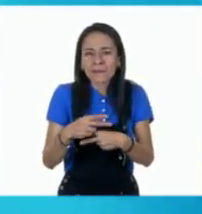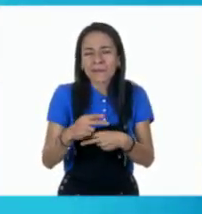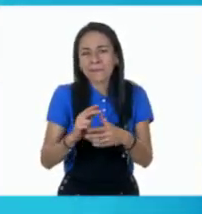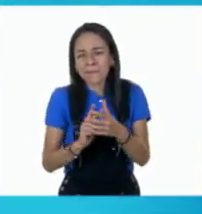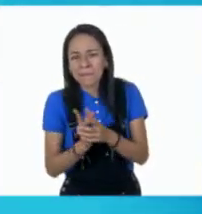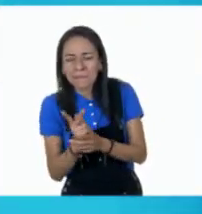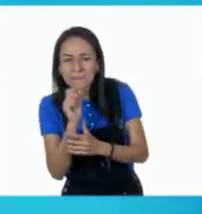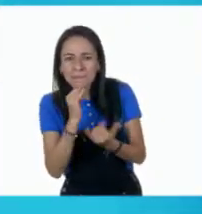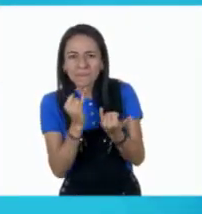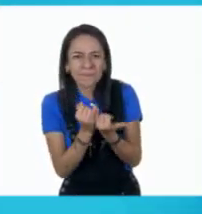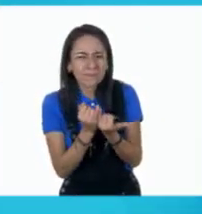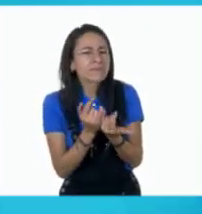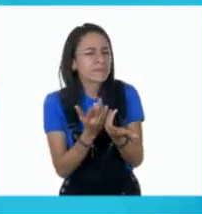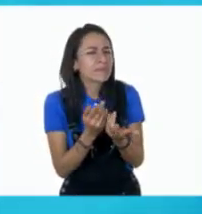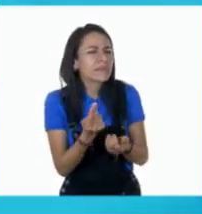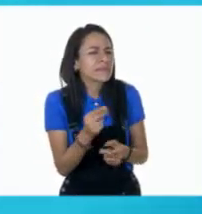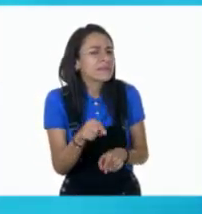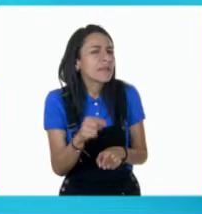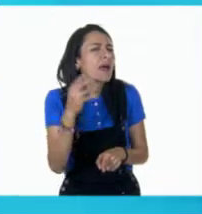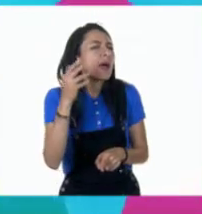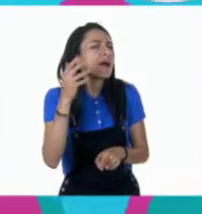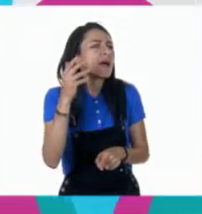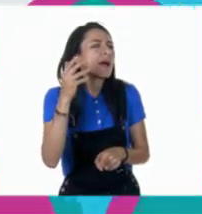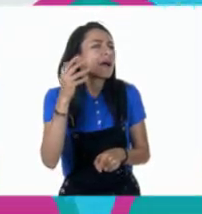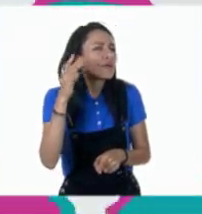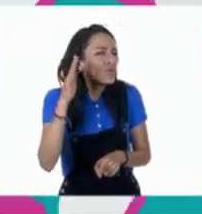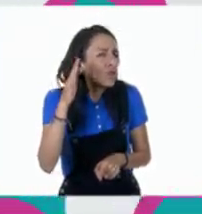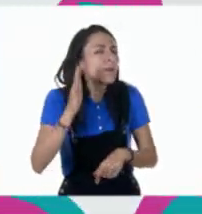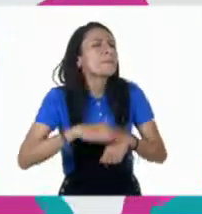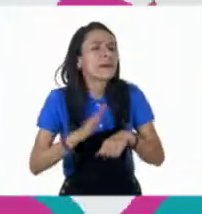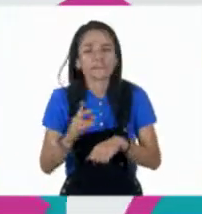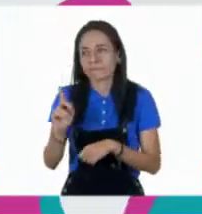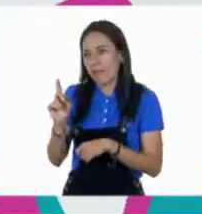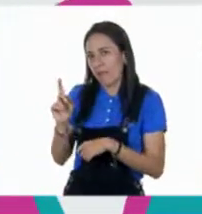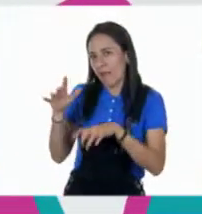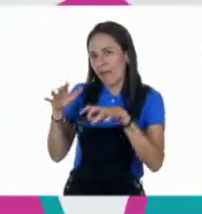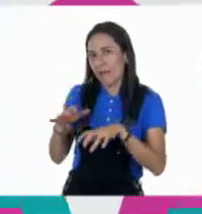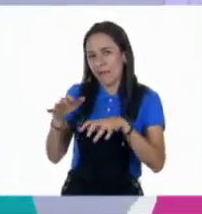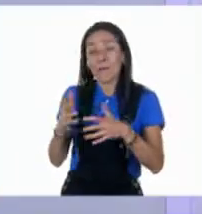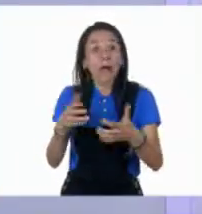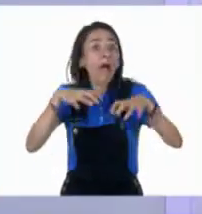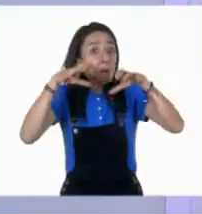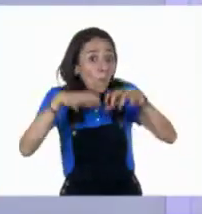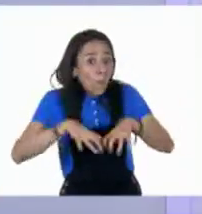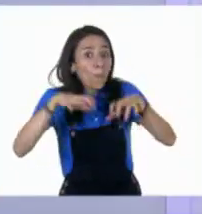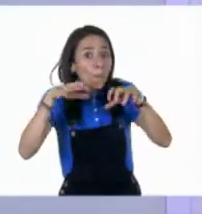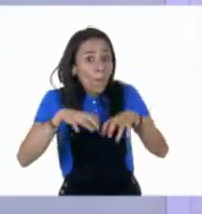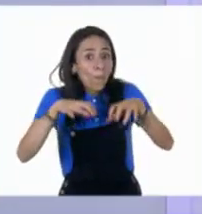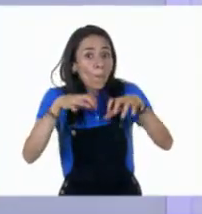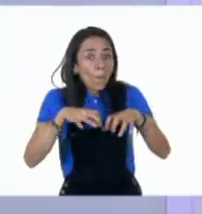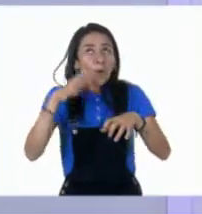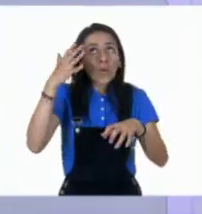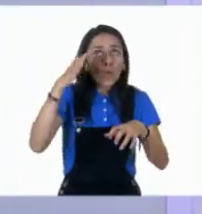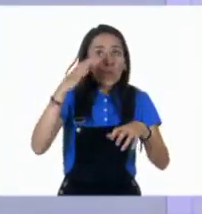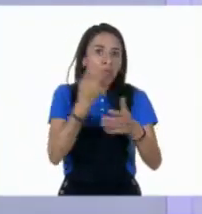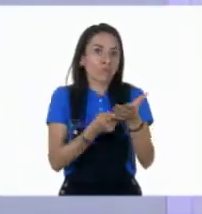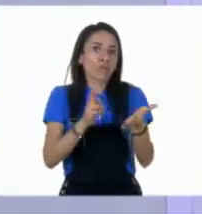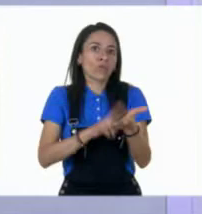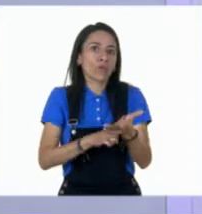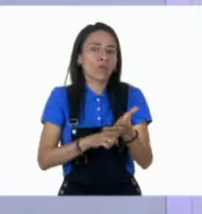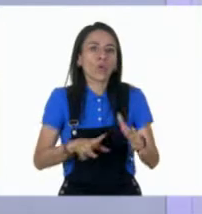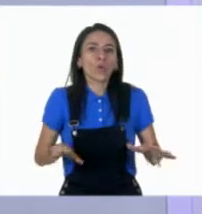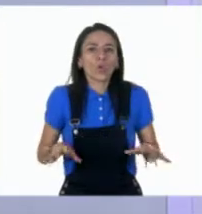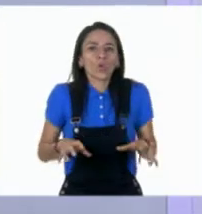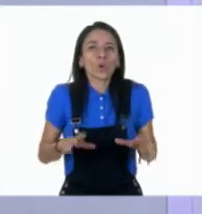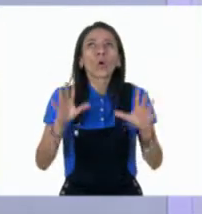Por supuesto. Y en temporada de lluvia, tiene entonces todos los elementos que están a su favor para que crezcan y se vayan cada vez más